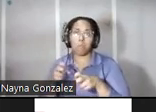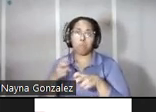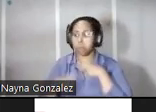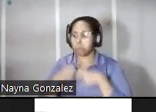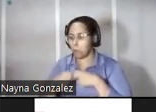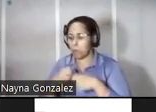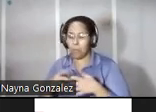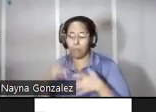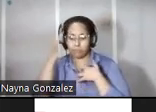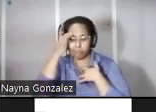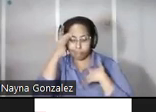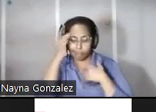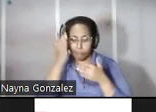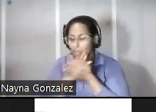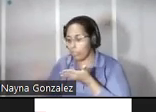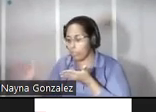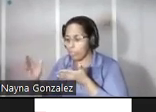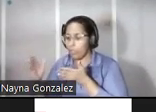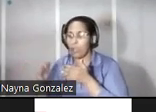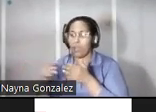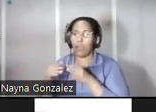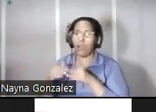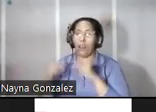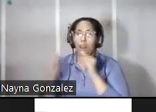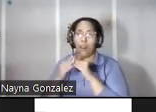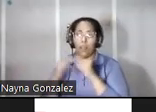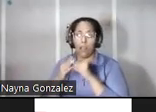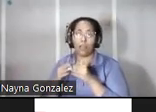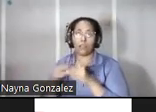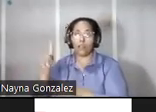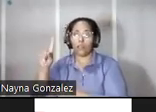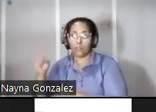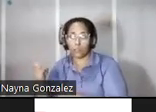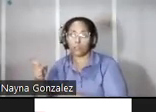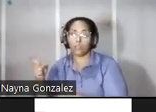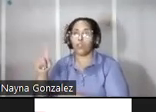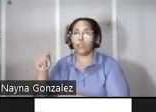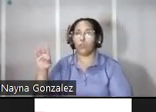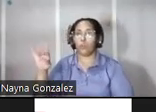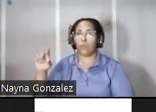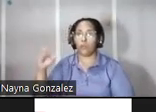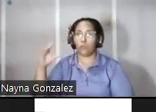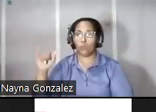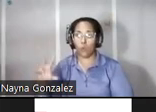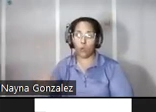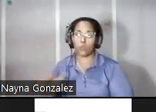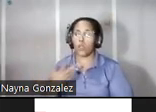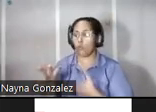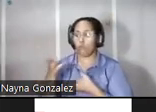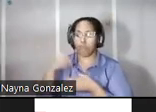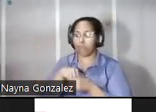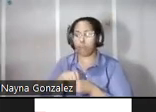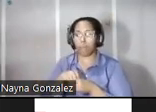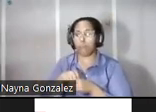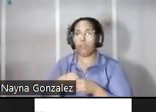enfermo, marginado en su hogar por su diagnóstico de tuberculosis, pues no cabía en el dispensario, o solo